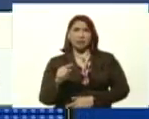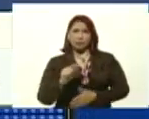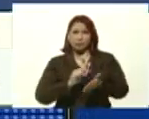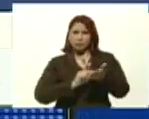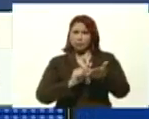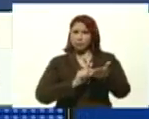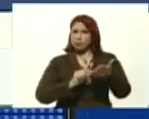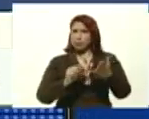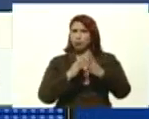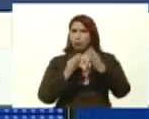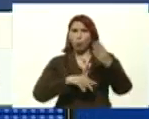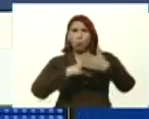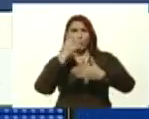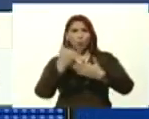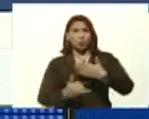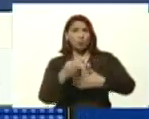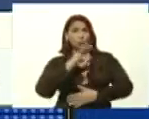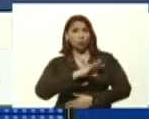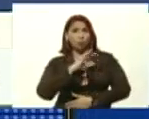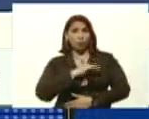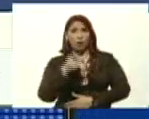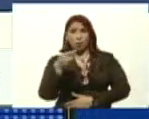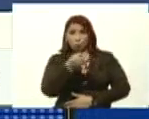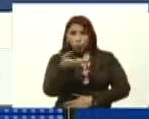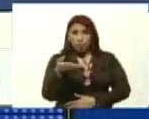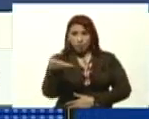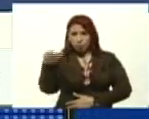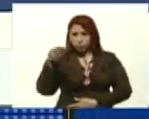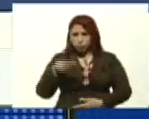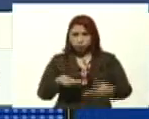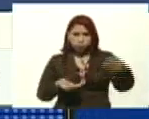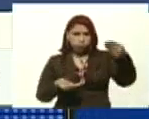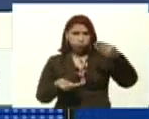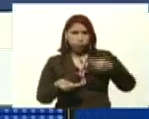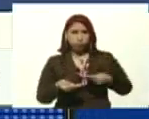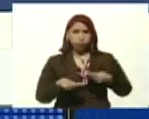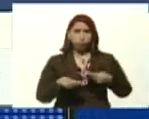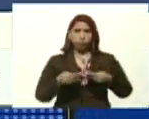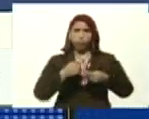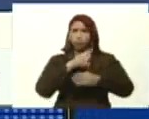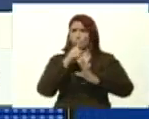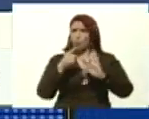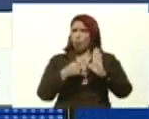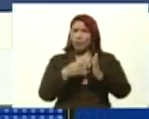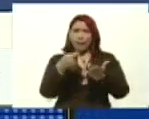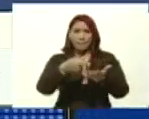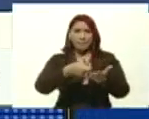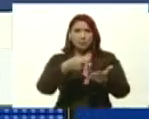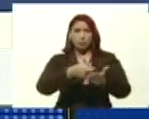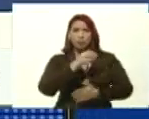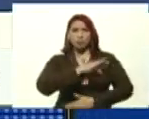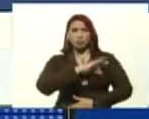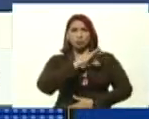para todos los proyectos sociales que ustedes traen, para todas las inversiones sociales.